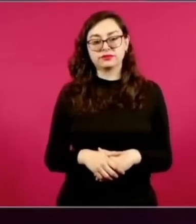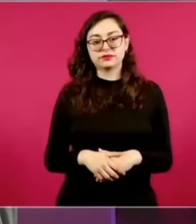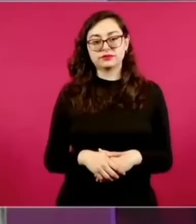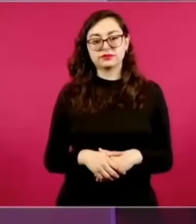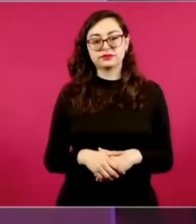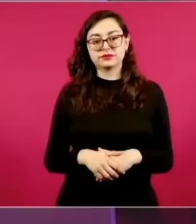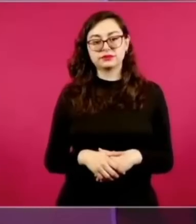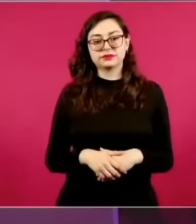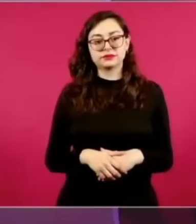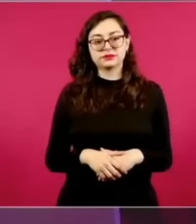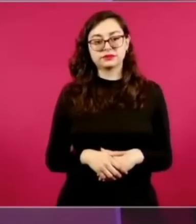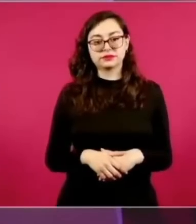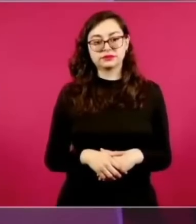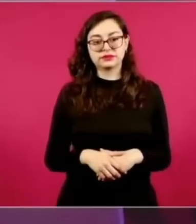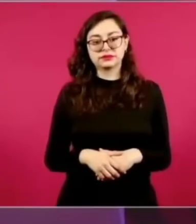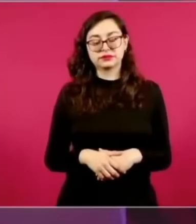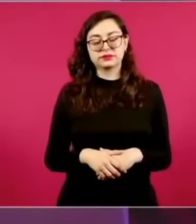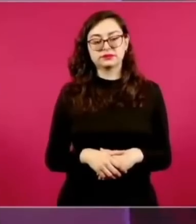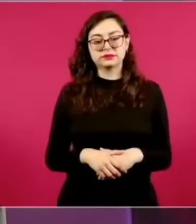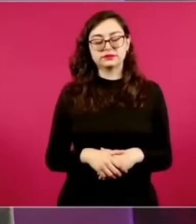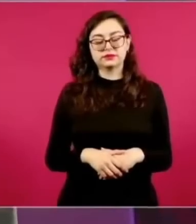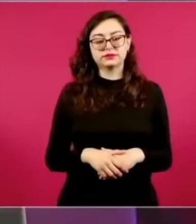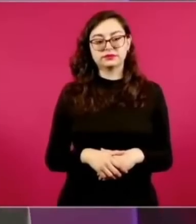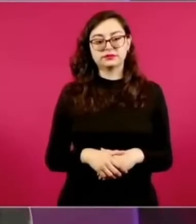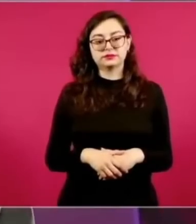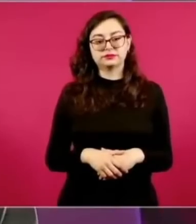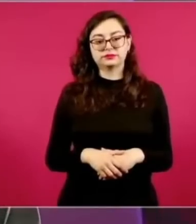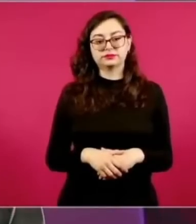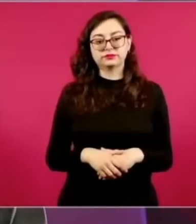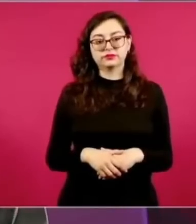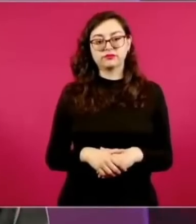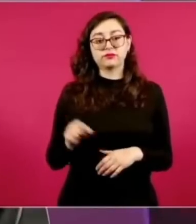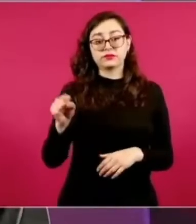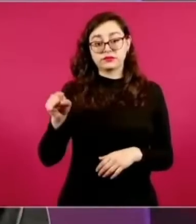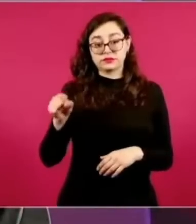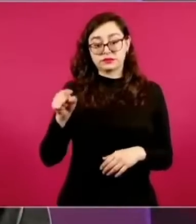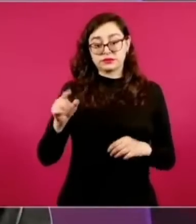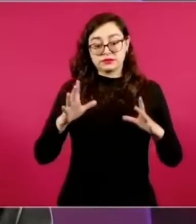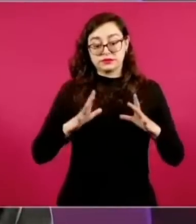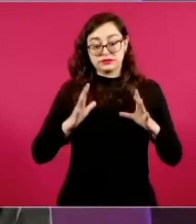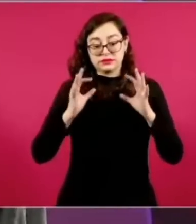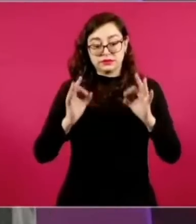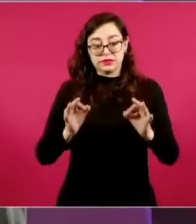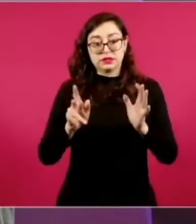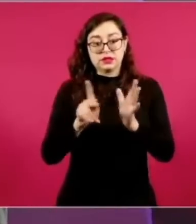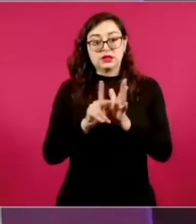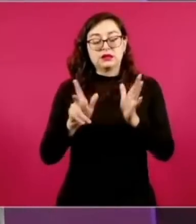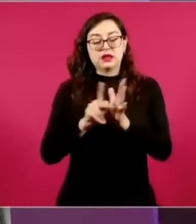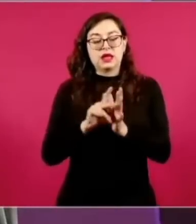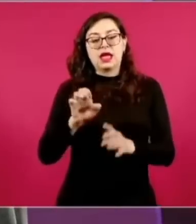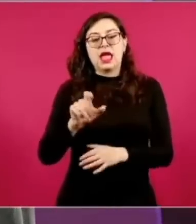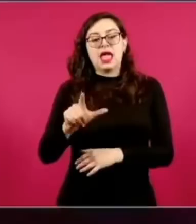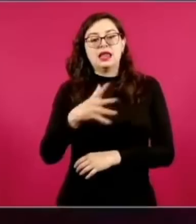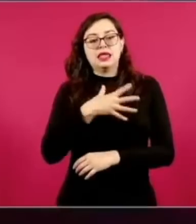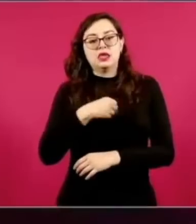el director de un periódico que se llamó El Hijo del Ahuizote,